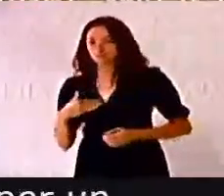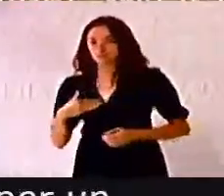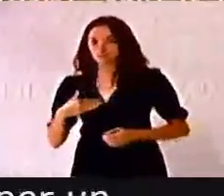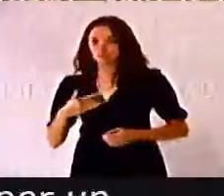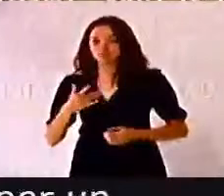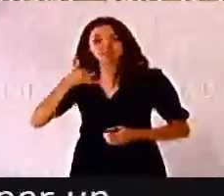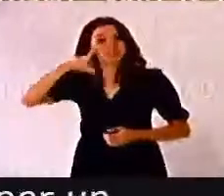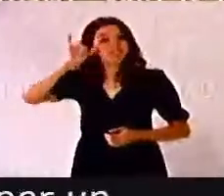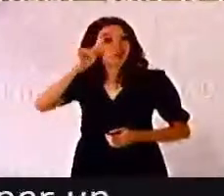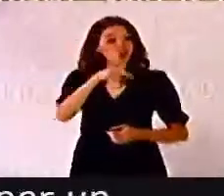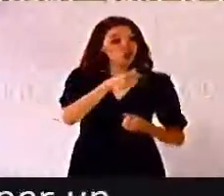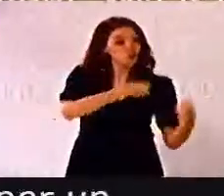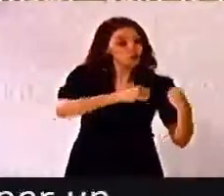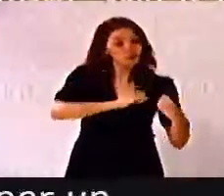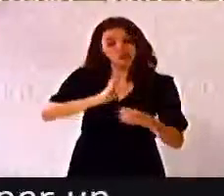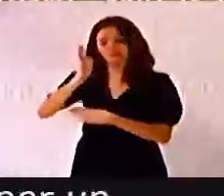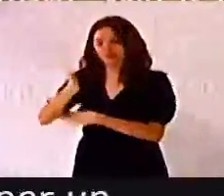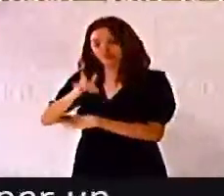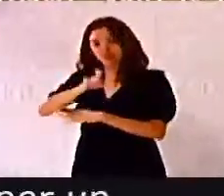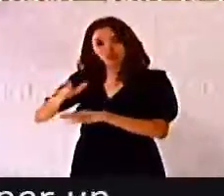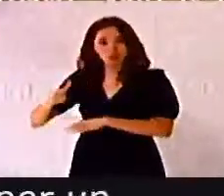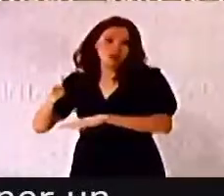riesgo la salud de las personas?